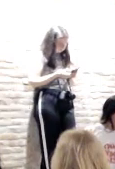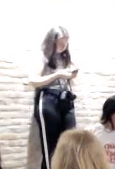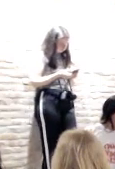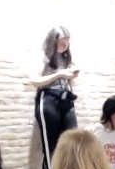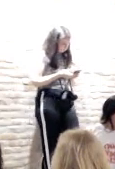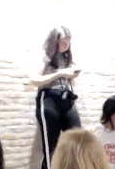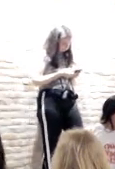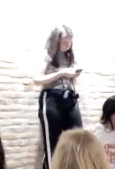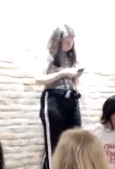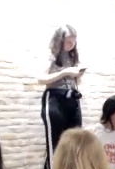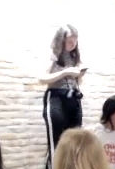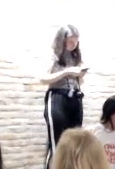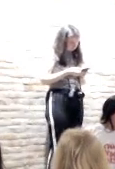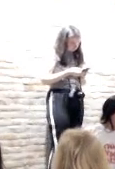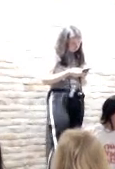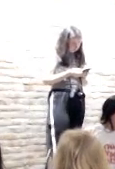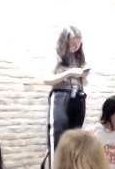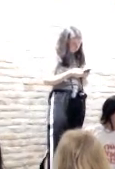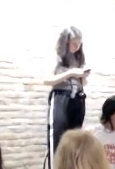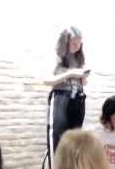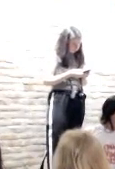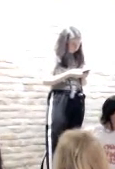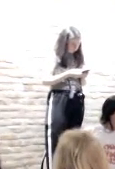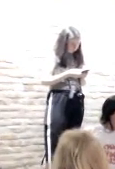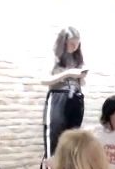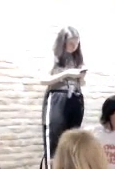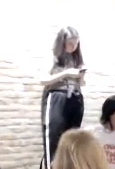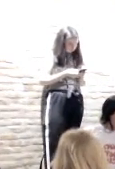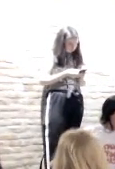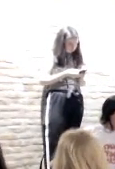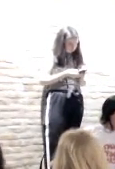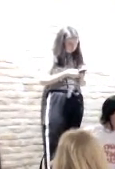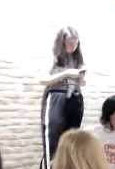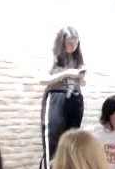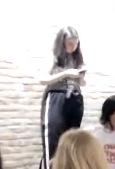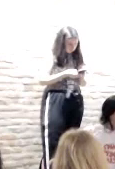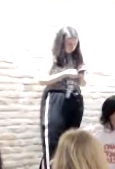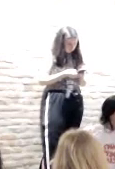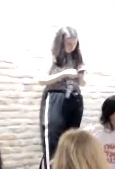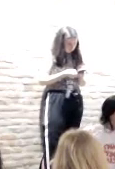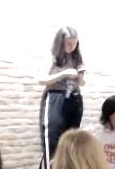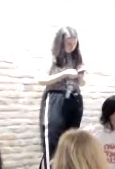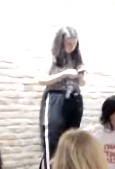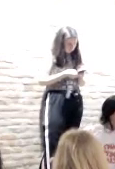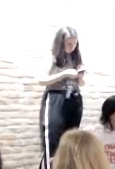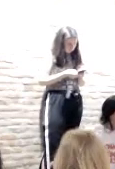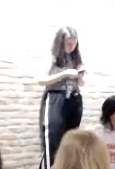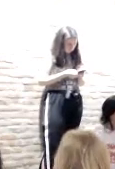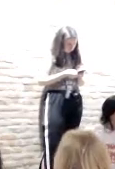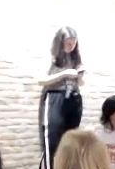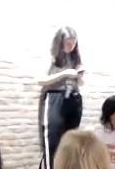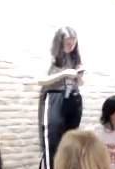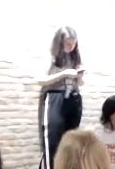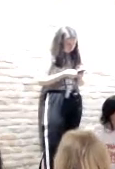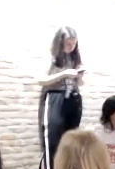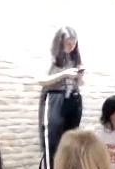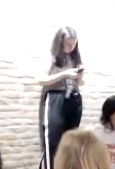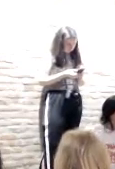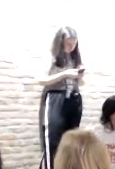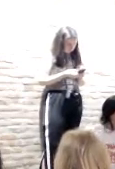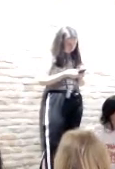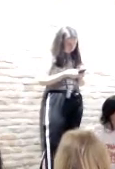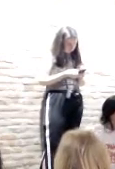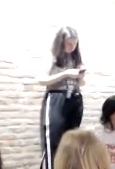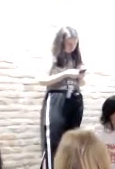bien desde un enfoque de Derechos Humanos estas situaciones entonces recurrimos a al organismo de discapacidad de la